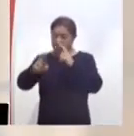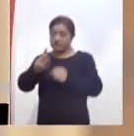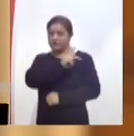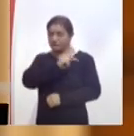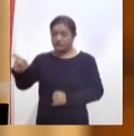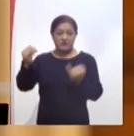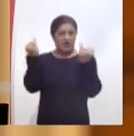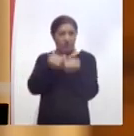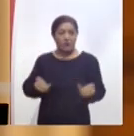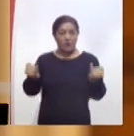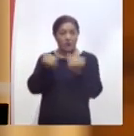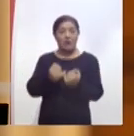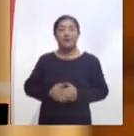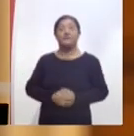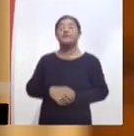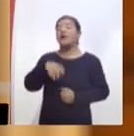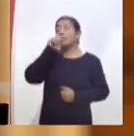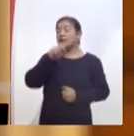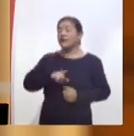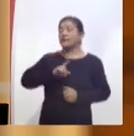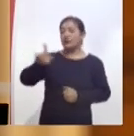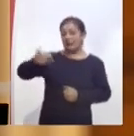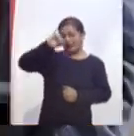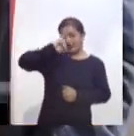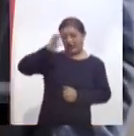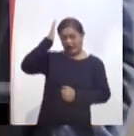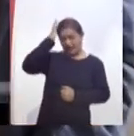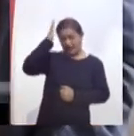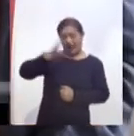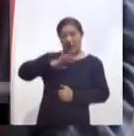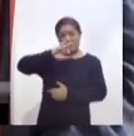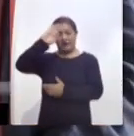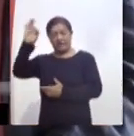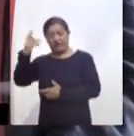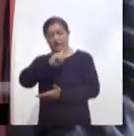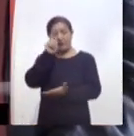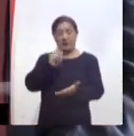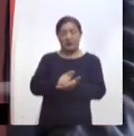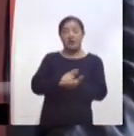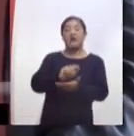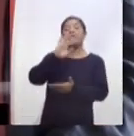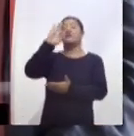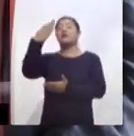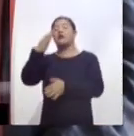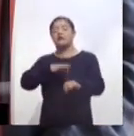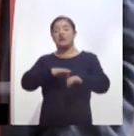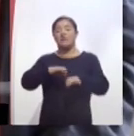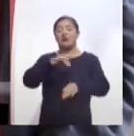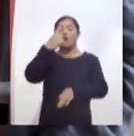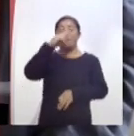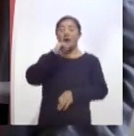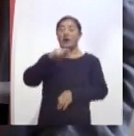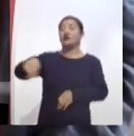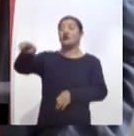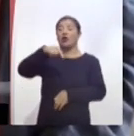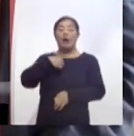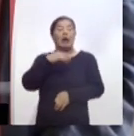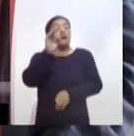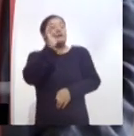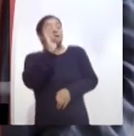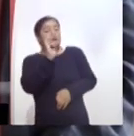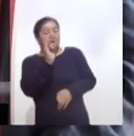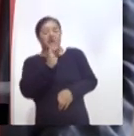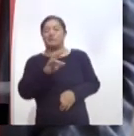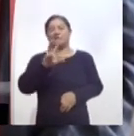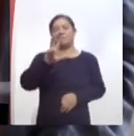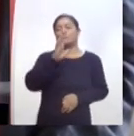íntegro. Además, el Ejecutivo alista una reforma a la Ley Federal del Trabajo para evitar algún vacío legal que abra la puerta para justificar el